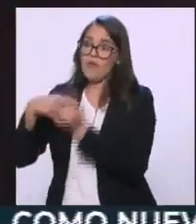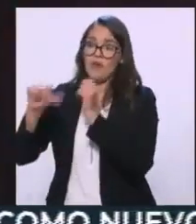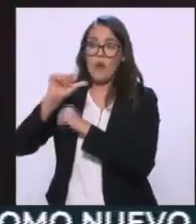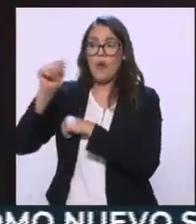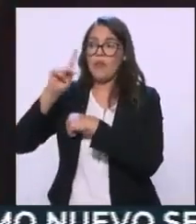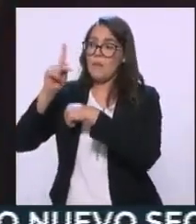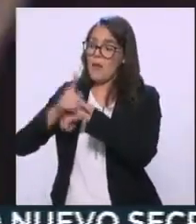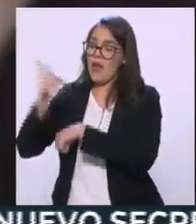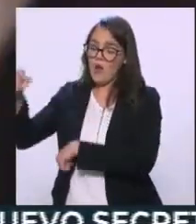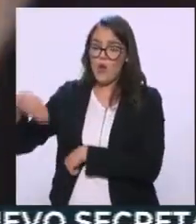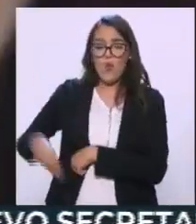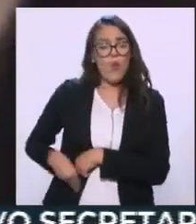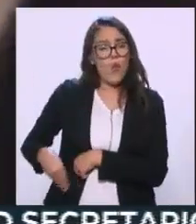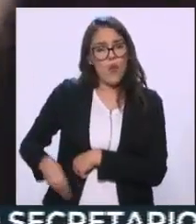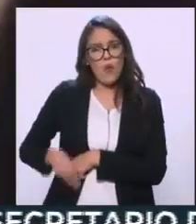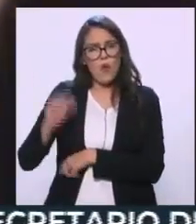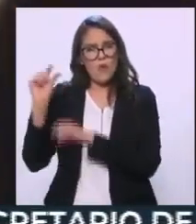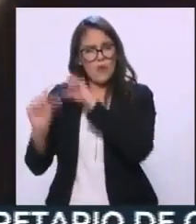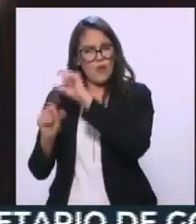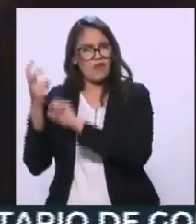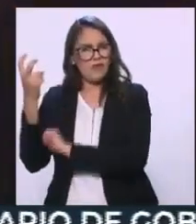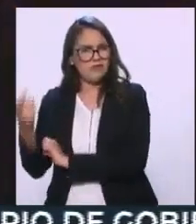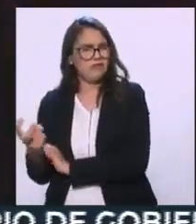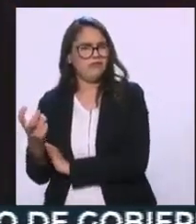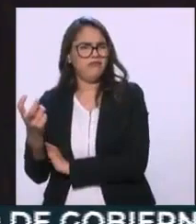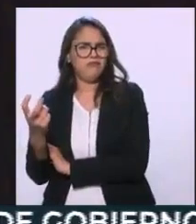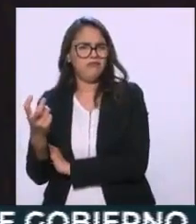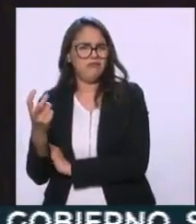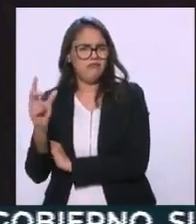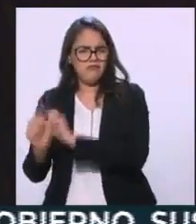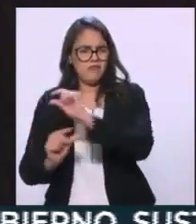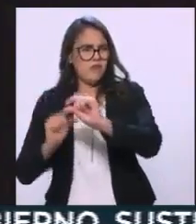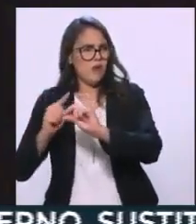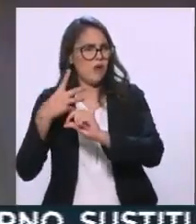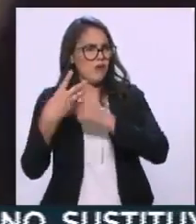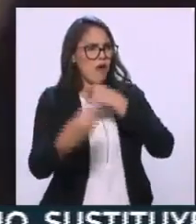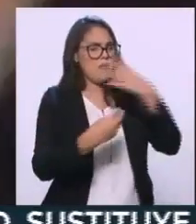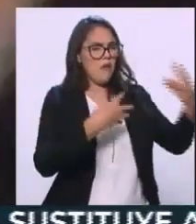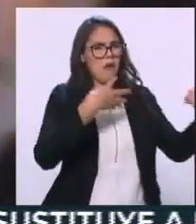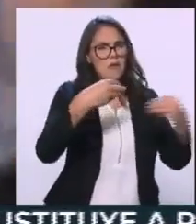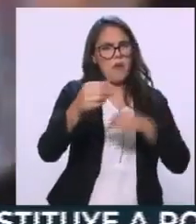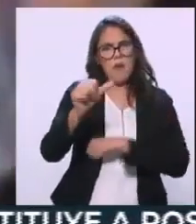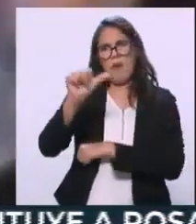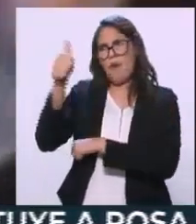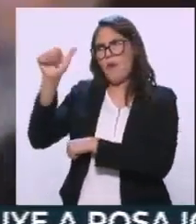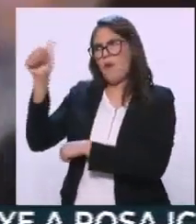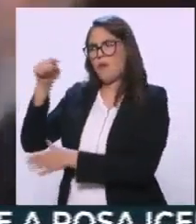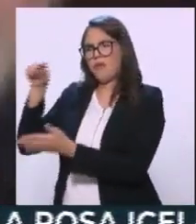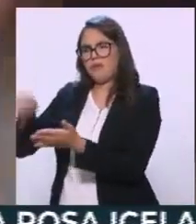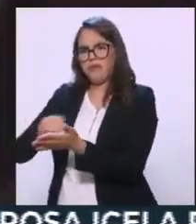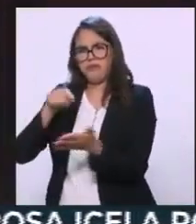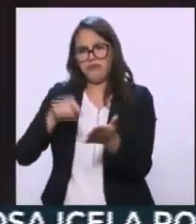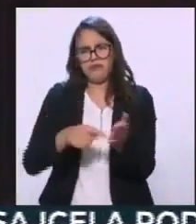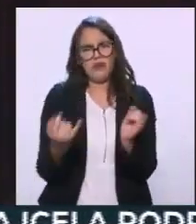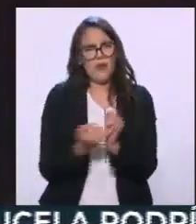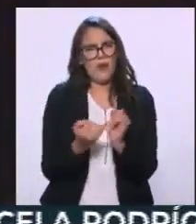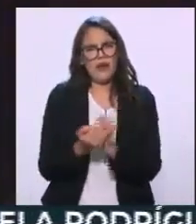país, es un dispositivo que se prolonga por todas partes. Días pasados, en la Gran Vía